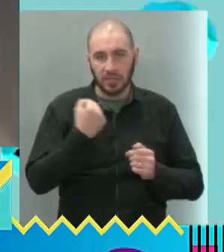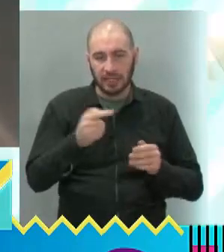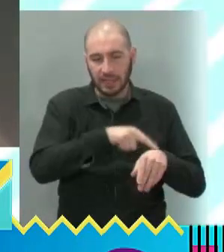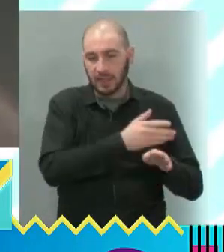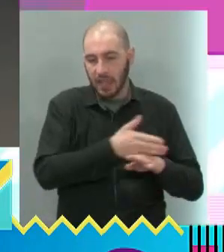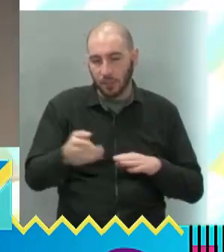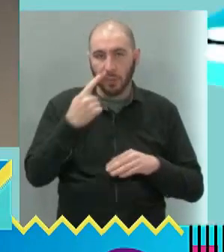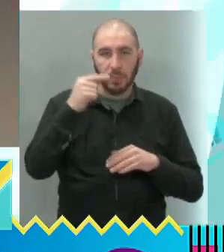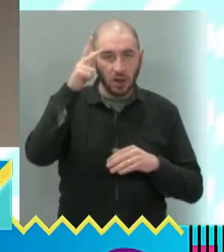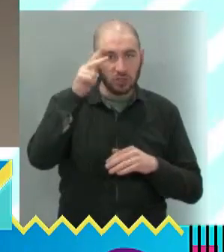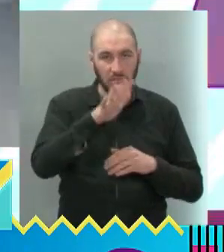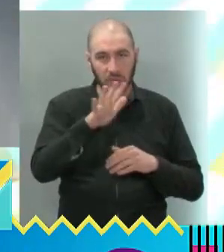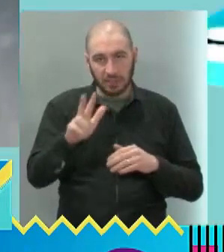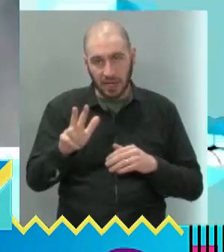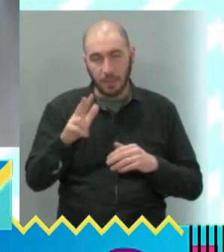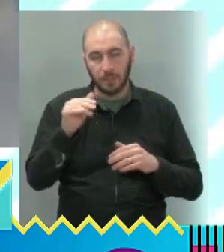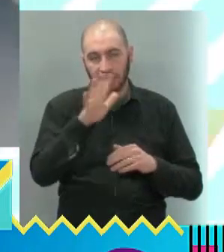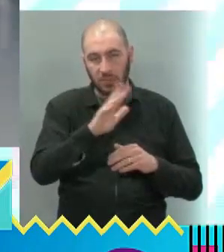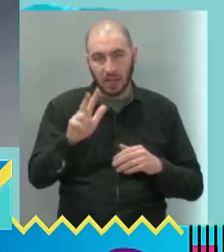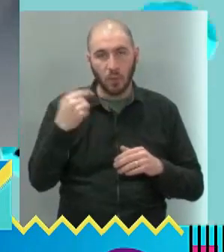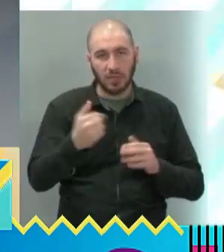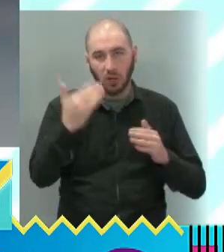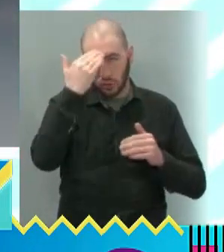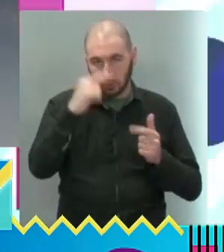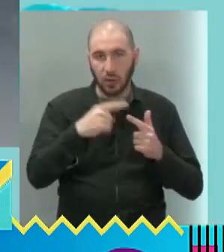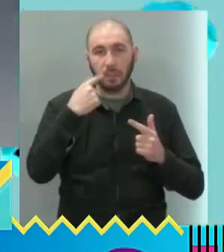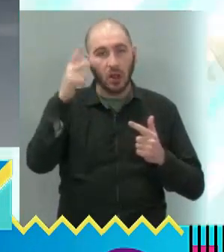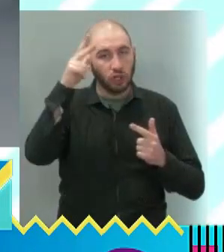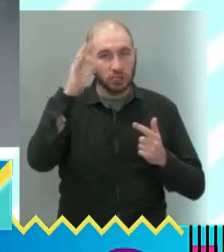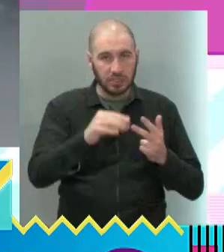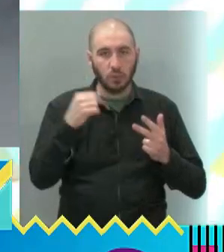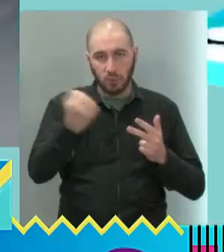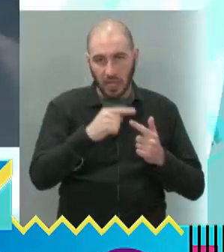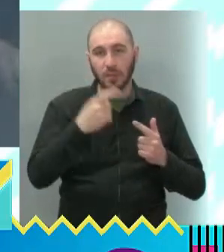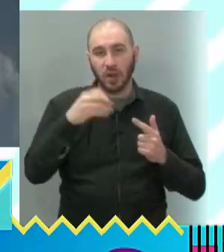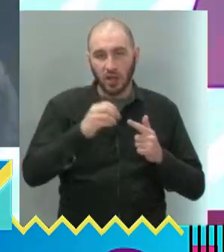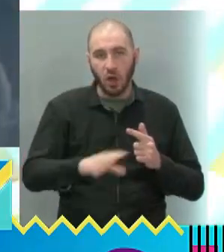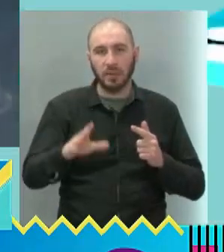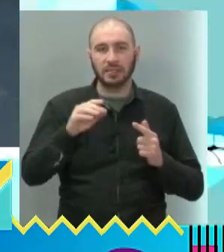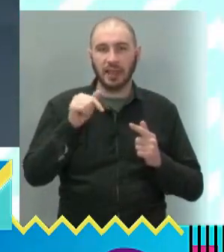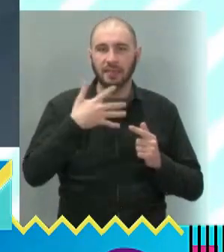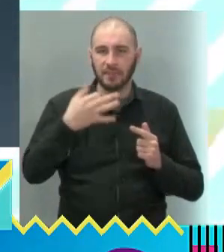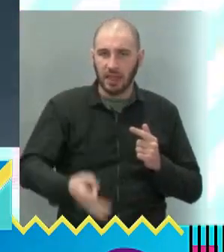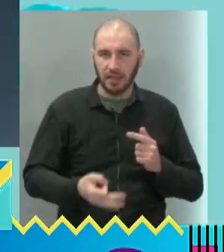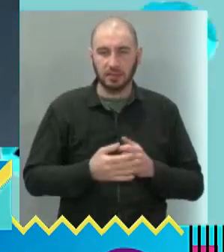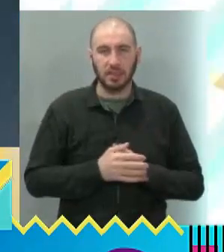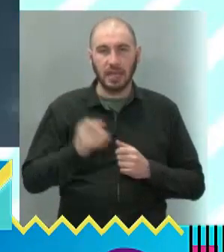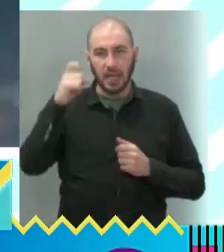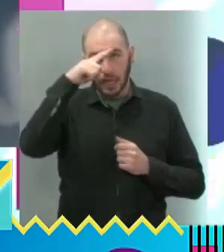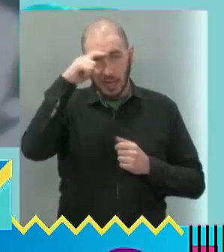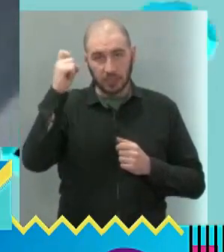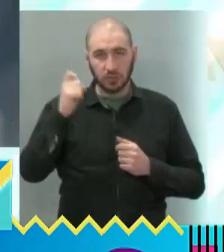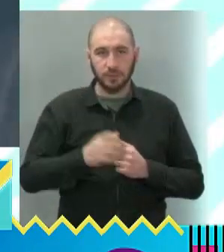decir 1853, clave por la Constitución, 1880, clave porque empieza a constituirse realmente una